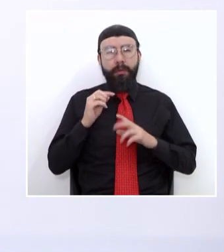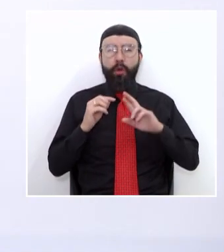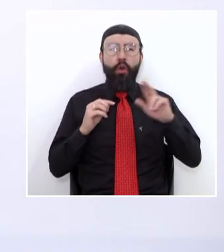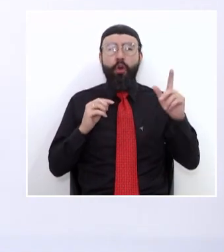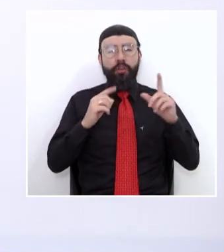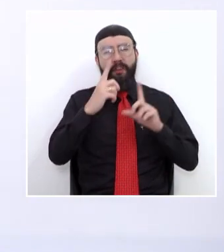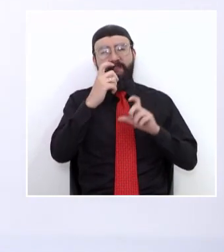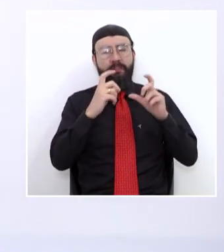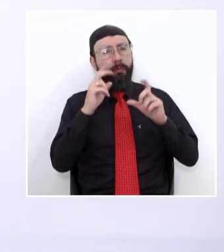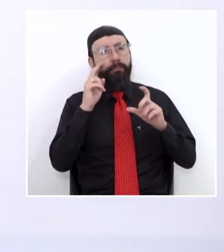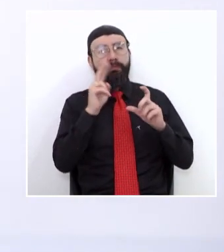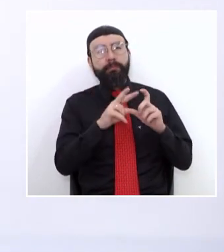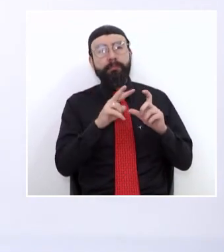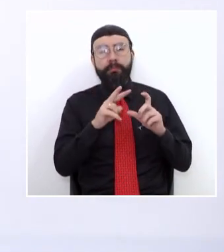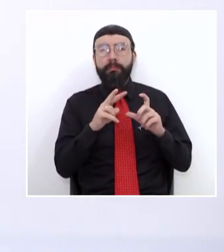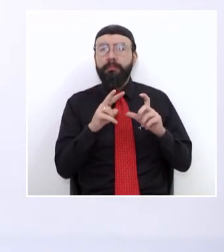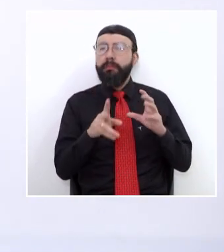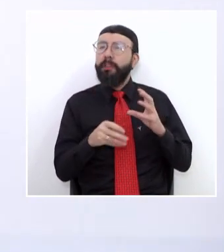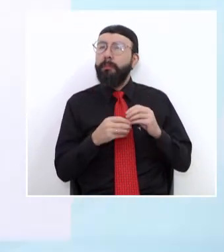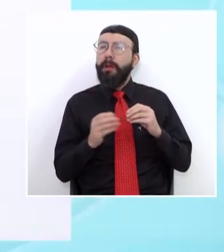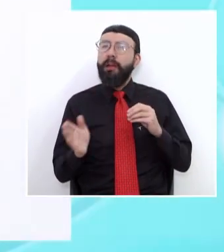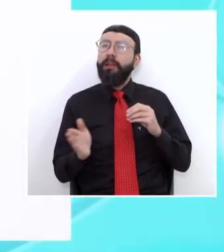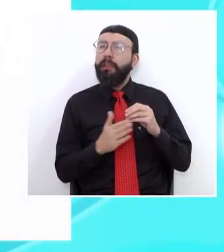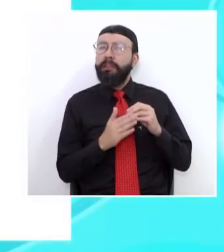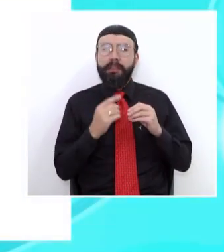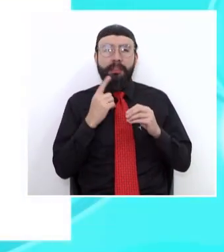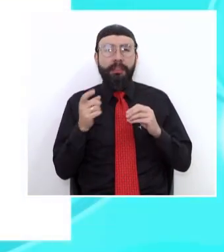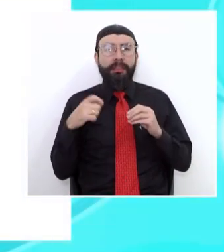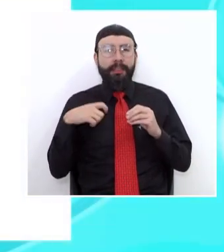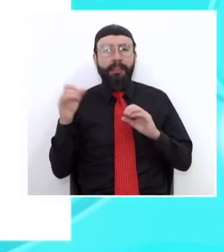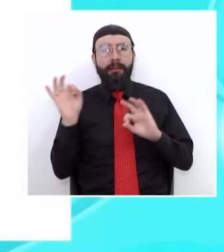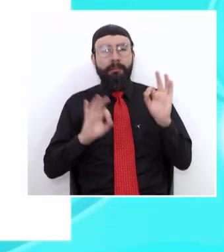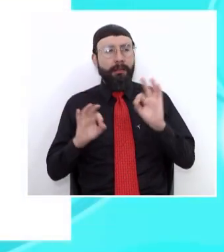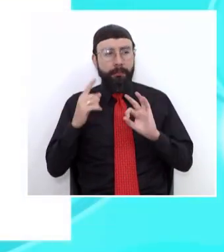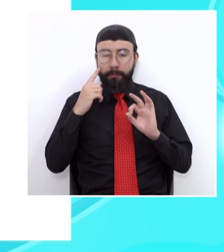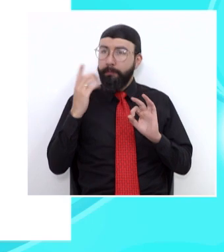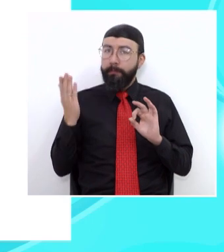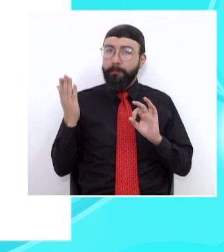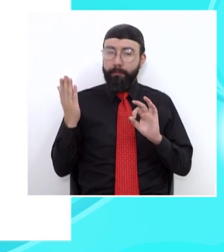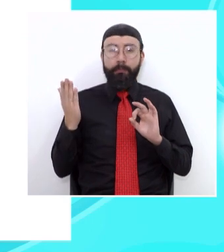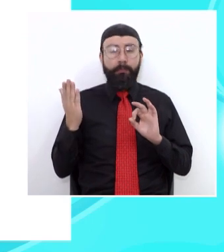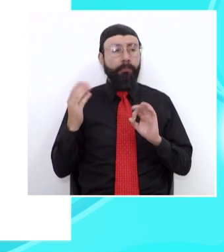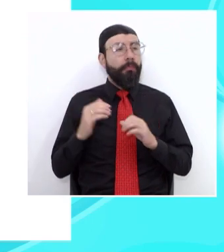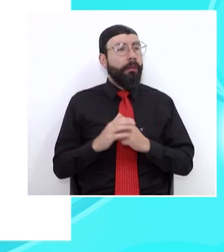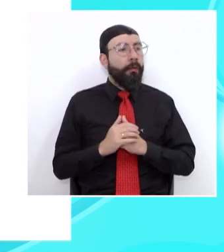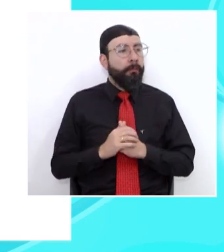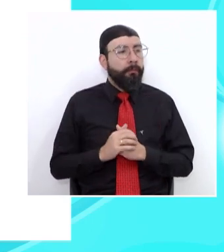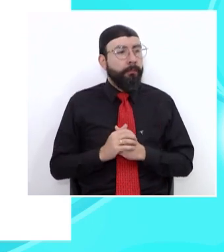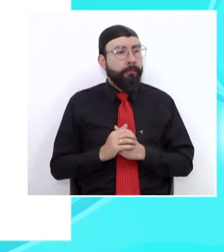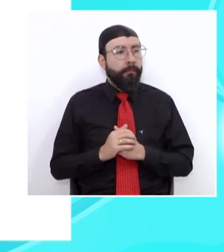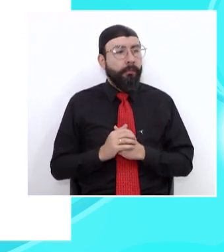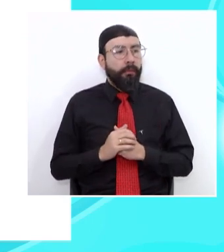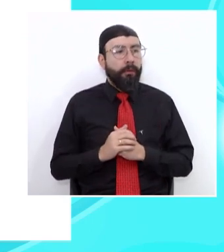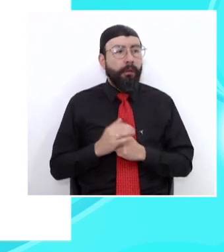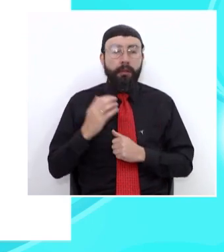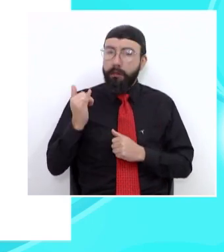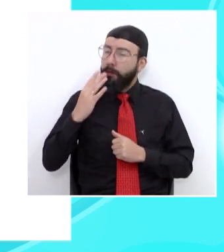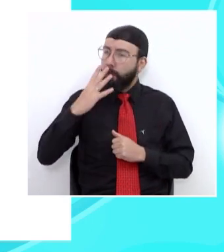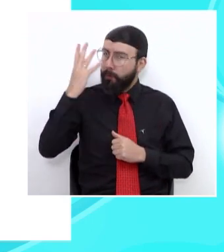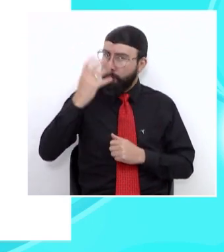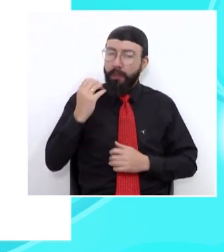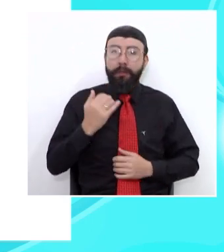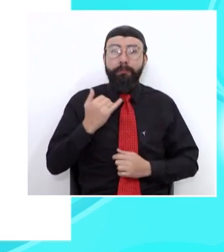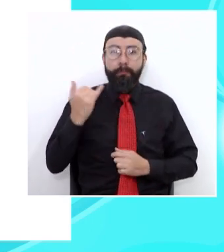que es la siguiente imagen que teníamos preparada para ustedes, y es esta. Y esa es muy bonita